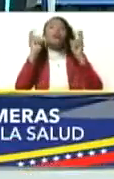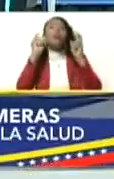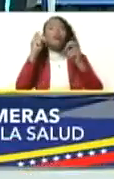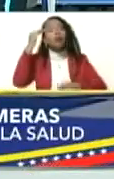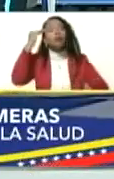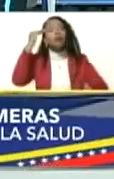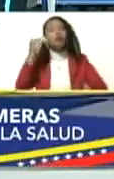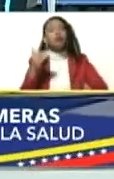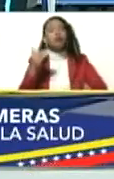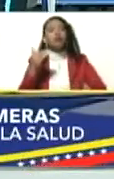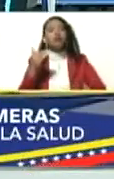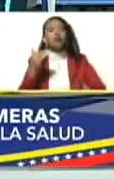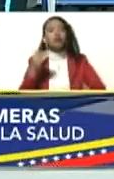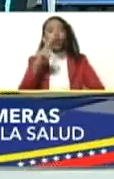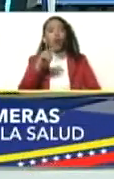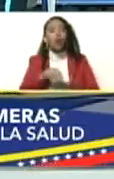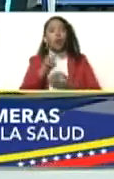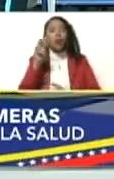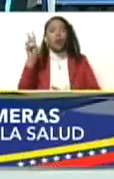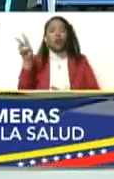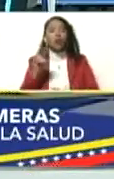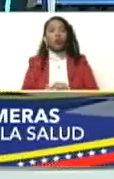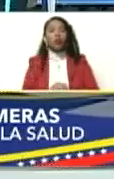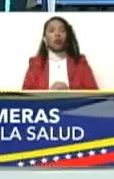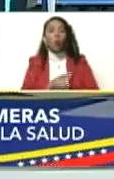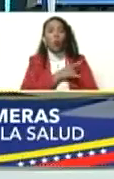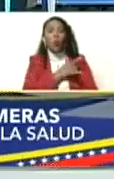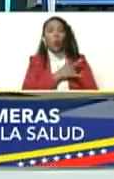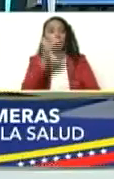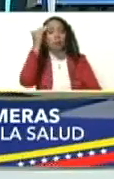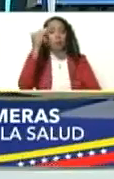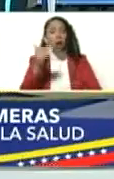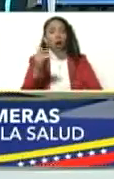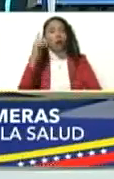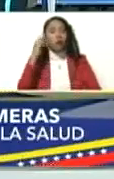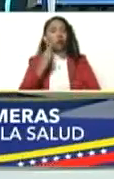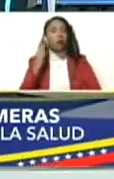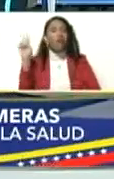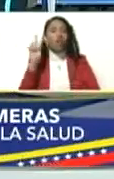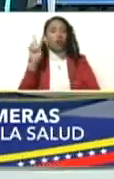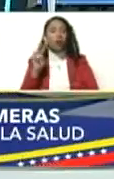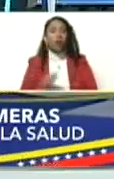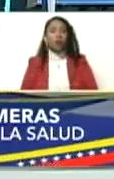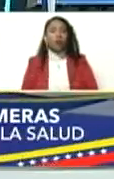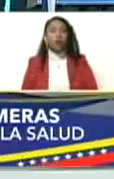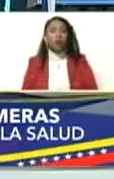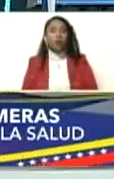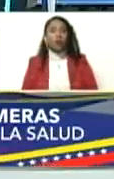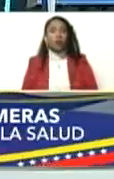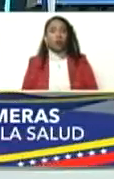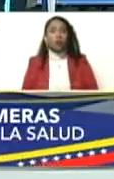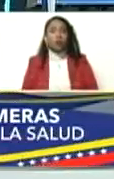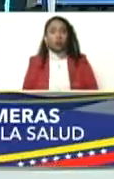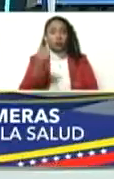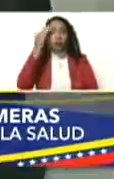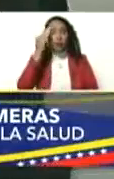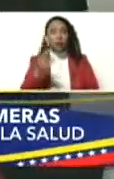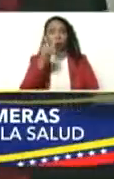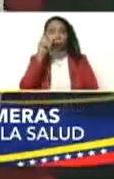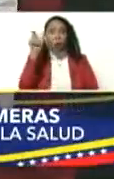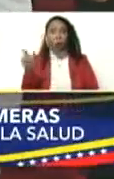asimilado cohorte 3-2022 de la Universidad Militar Bolivariana de Venezuela. Teniente de Fragata Víctor